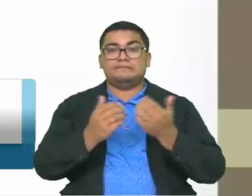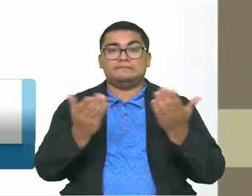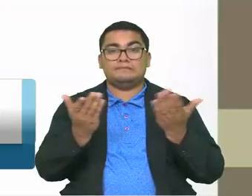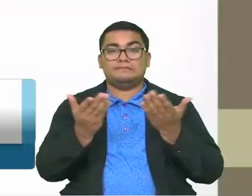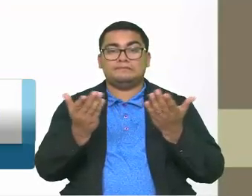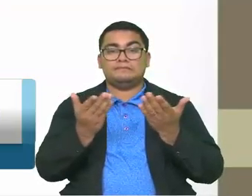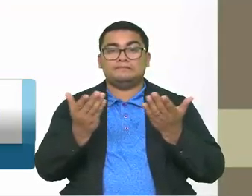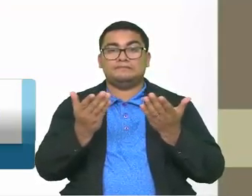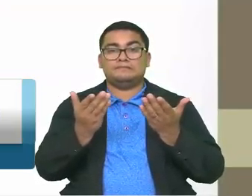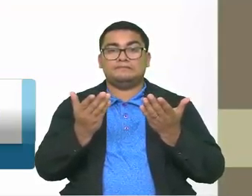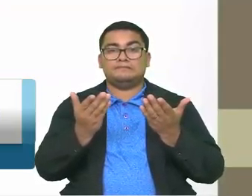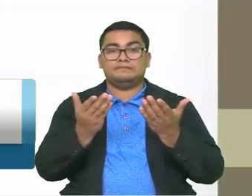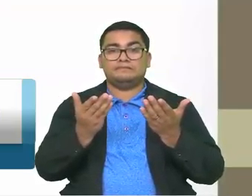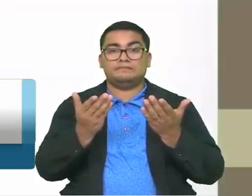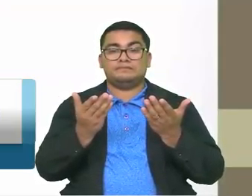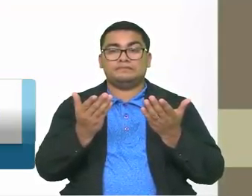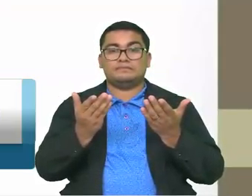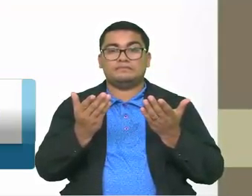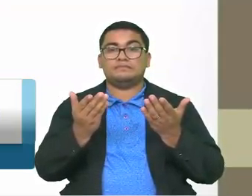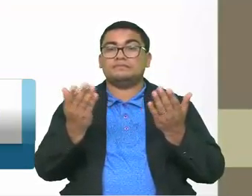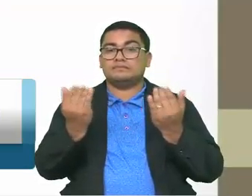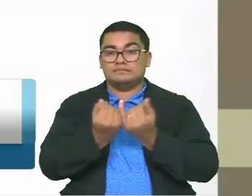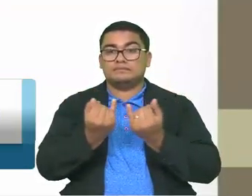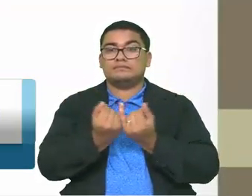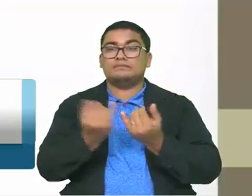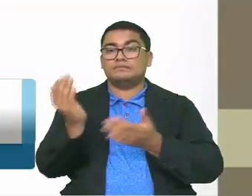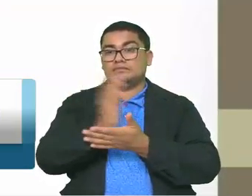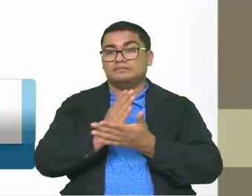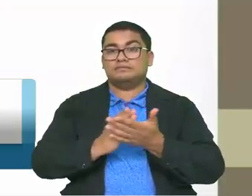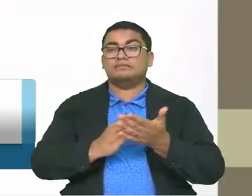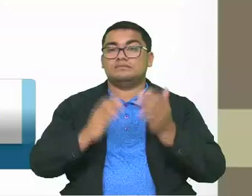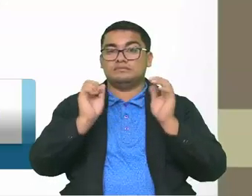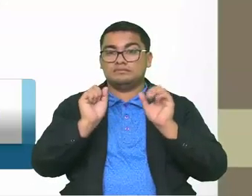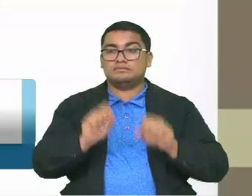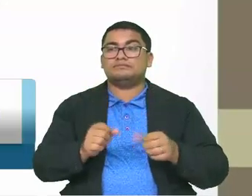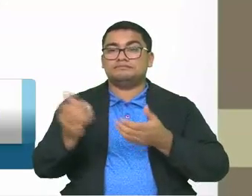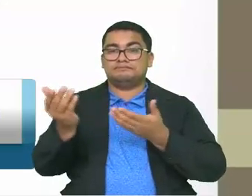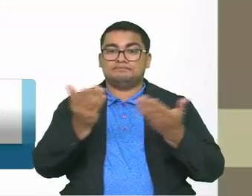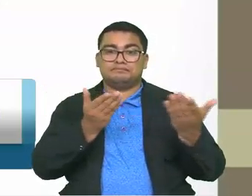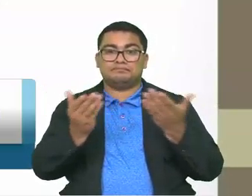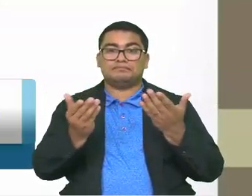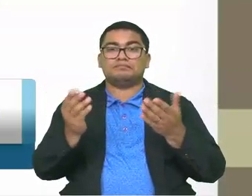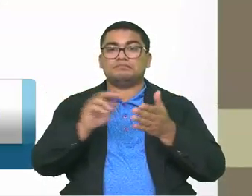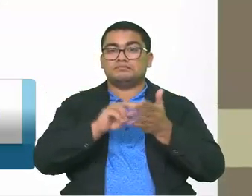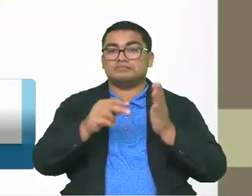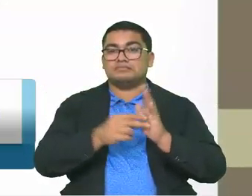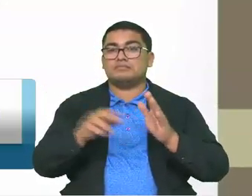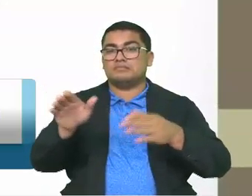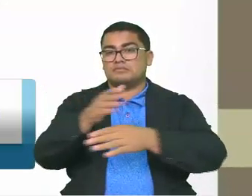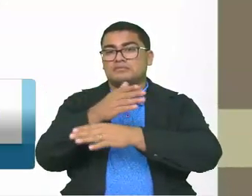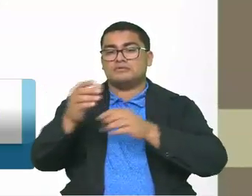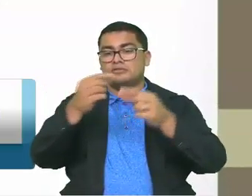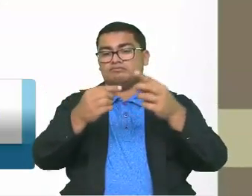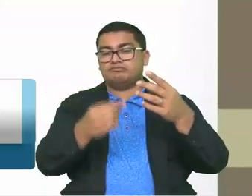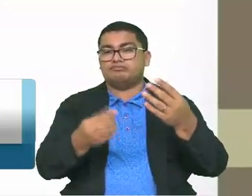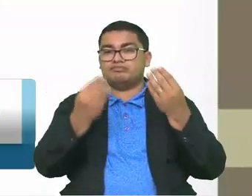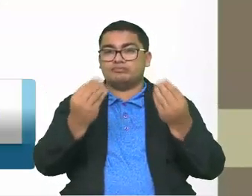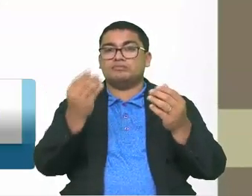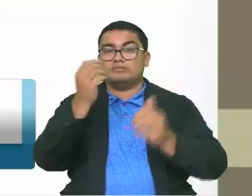años, tenemos nosotros también que pensar en estos pacientes que la neuritis o la neuropatía puede estar asociado a